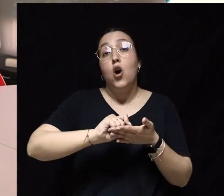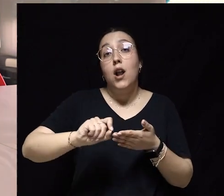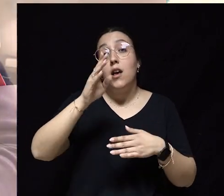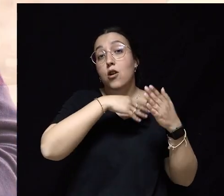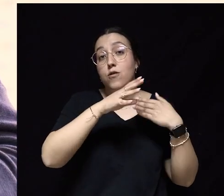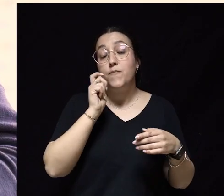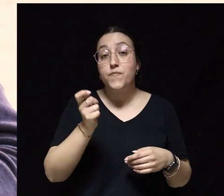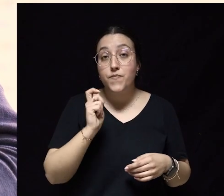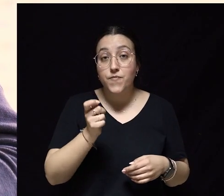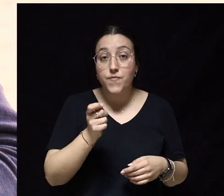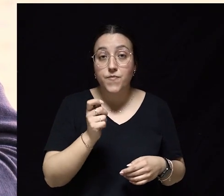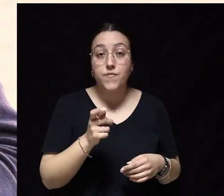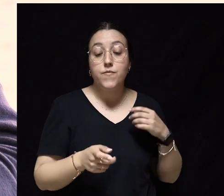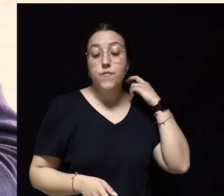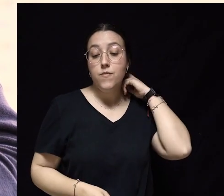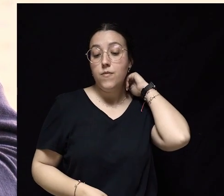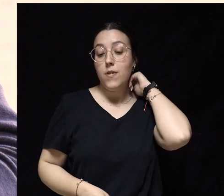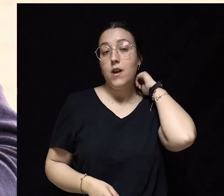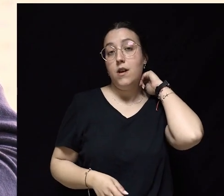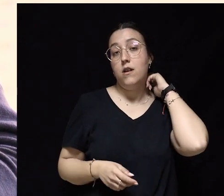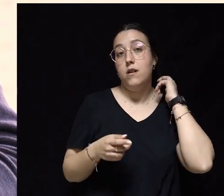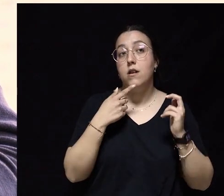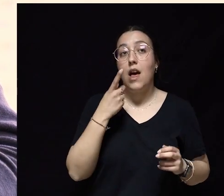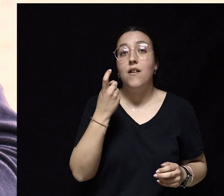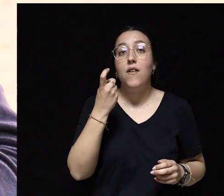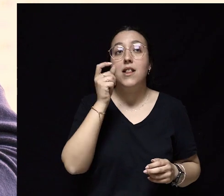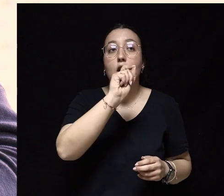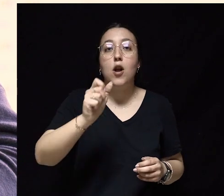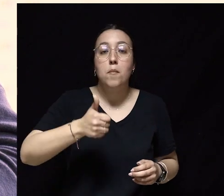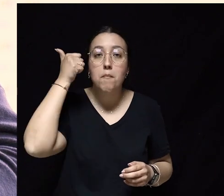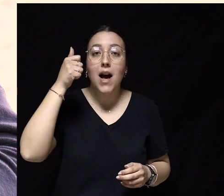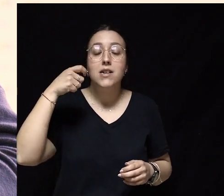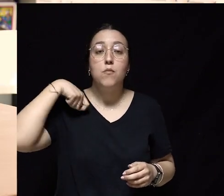nadie. En los colegios de primaria con los que nosotros trabajamos